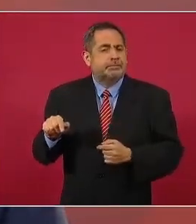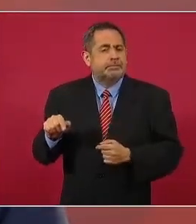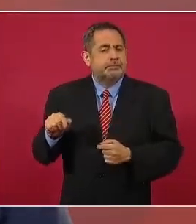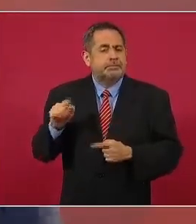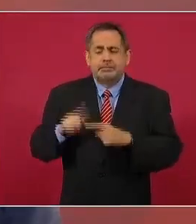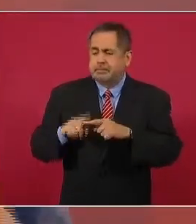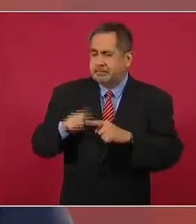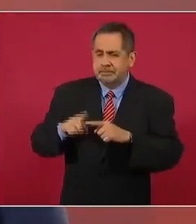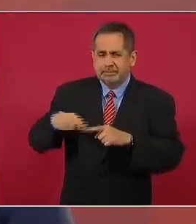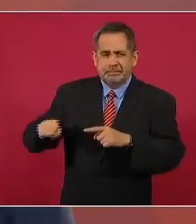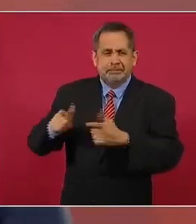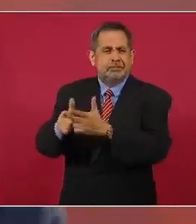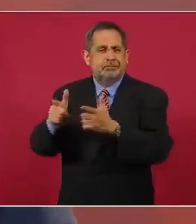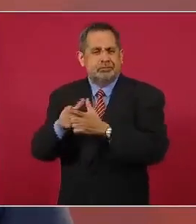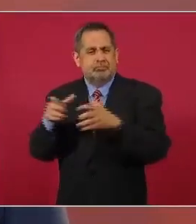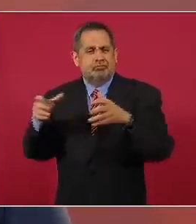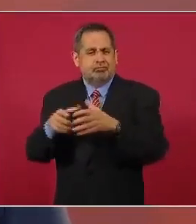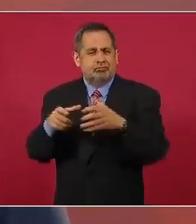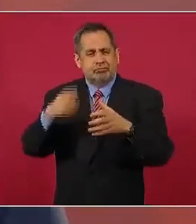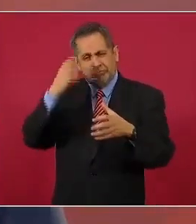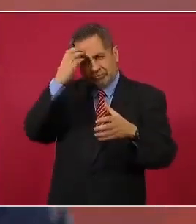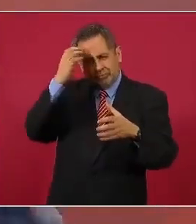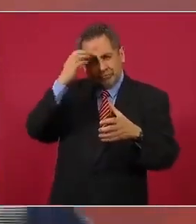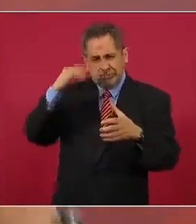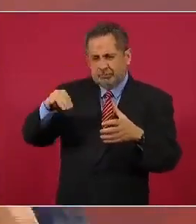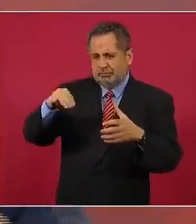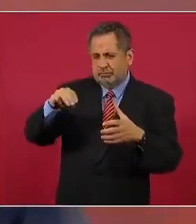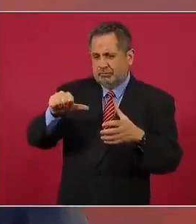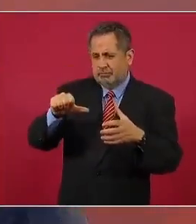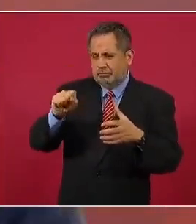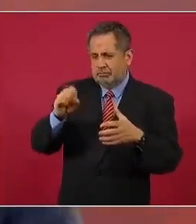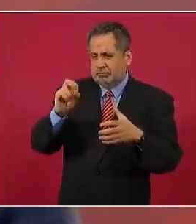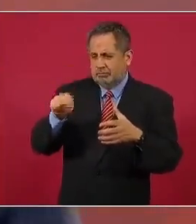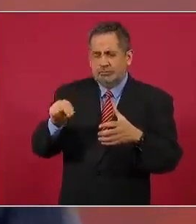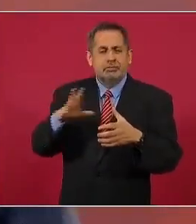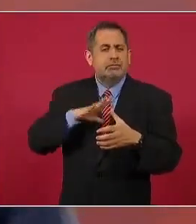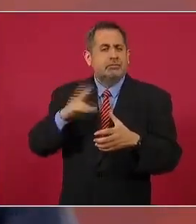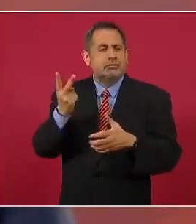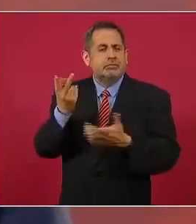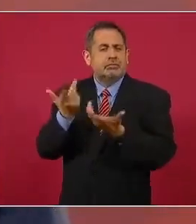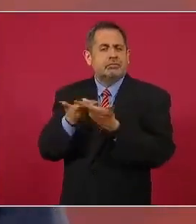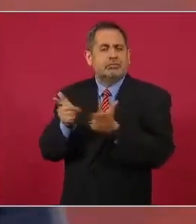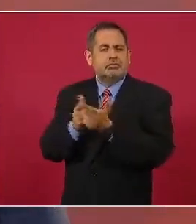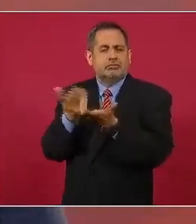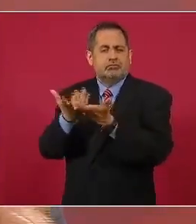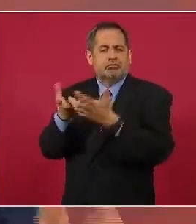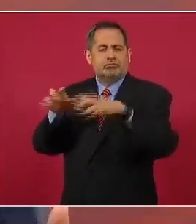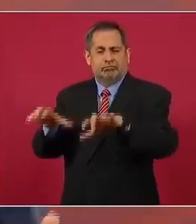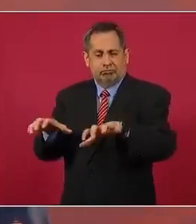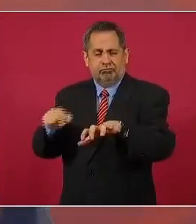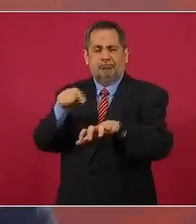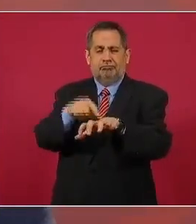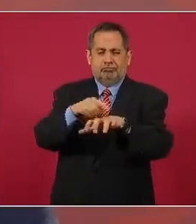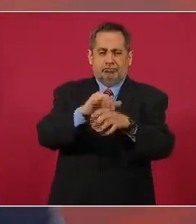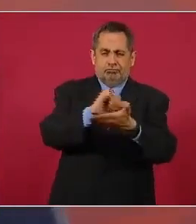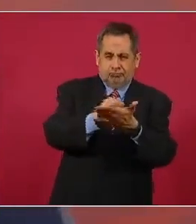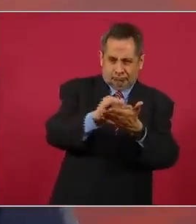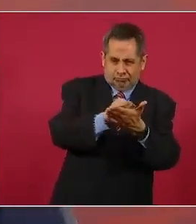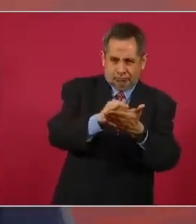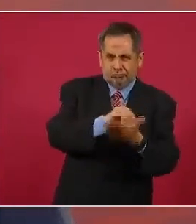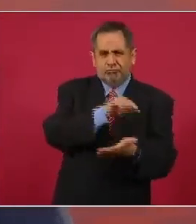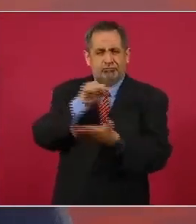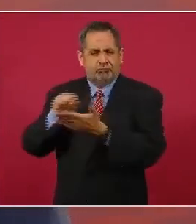eran las logias masónicas, y habían dos logias, la yorkina y la